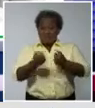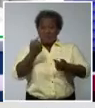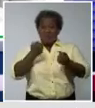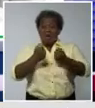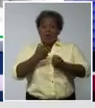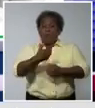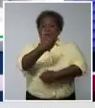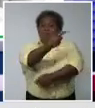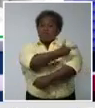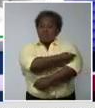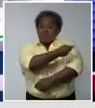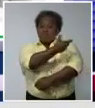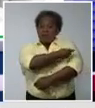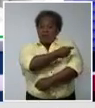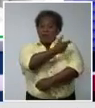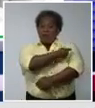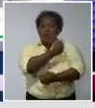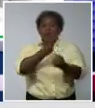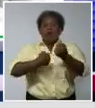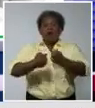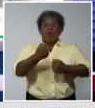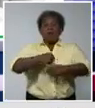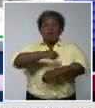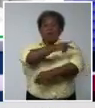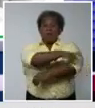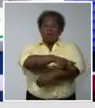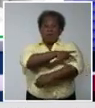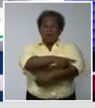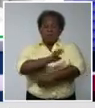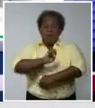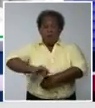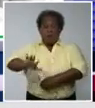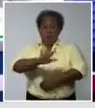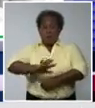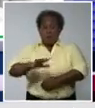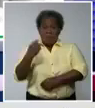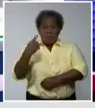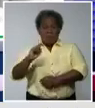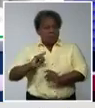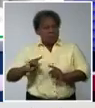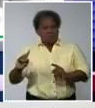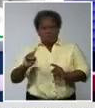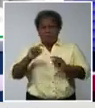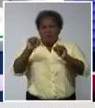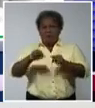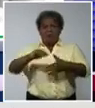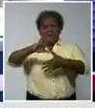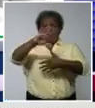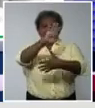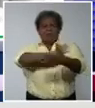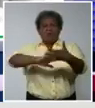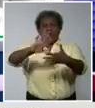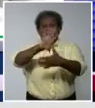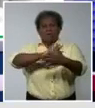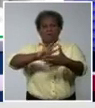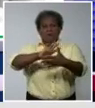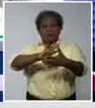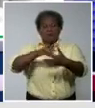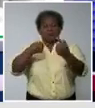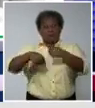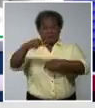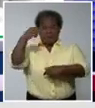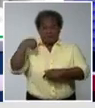vacunas en varios continentes, ya no solamente en Europa, sino también aquí en América Latina. Ayer daba a